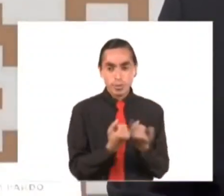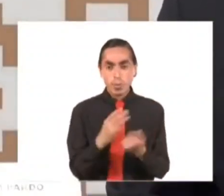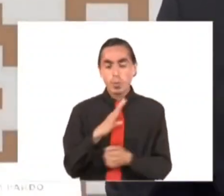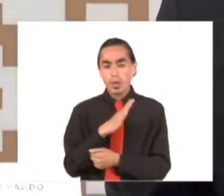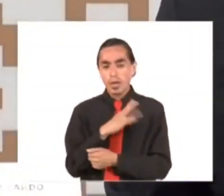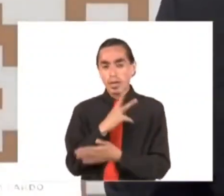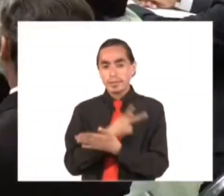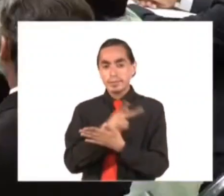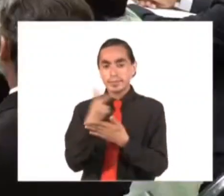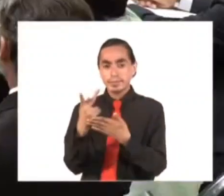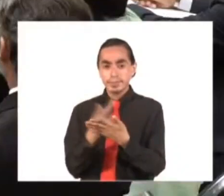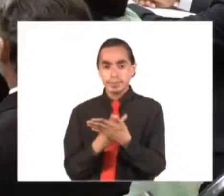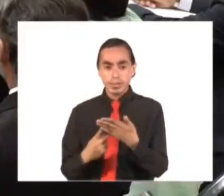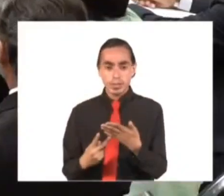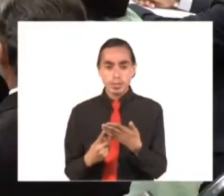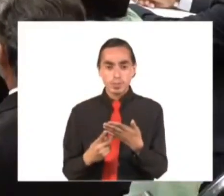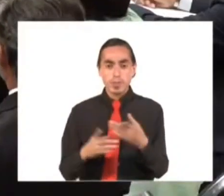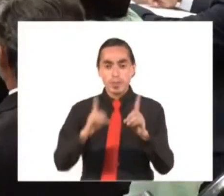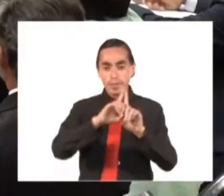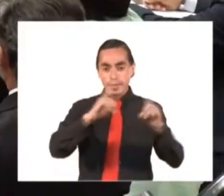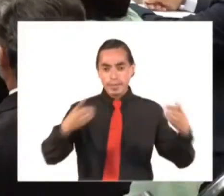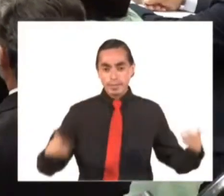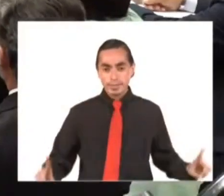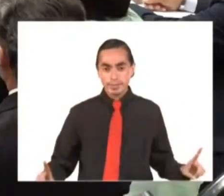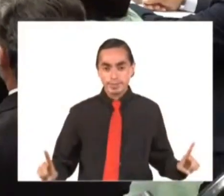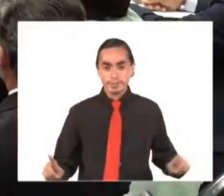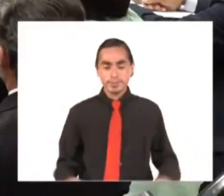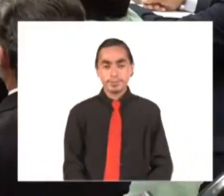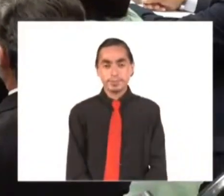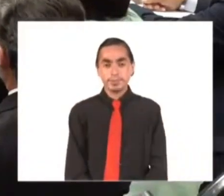general de desarrollo.